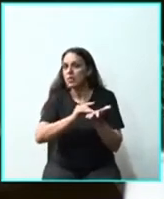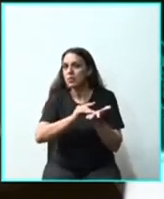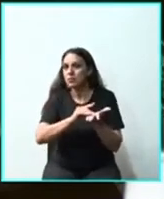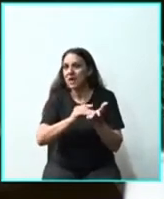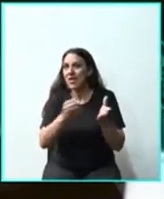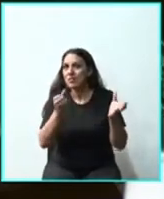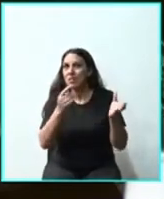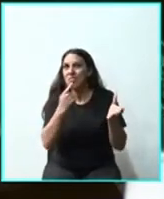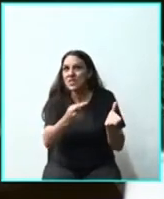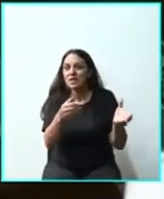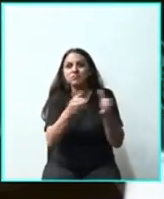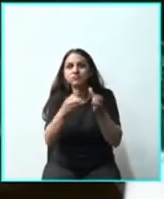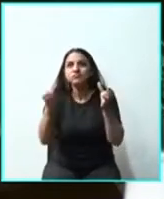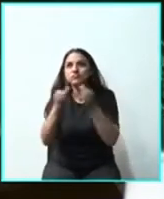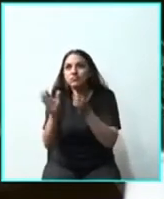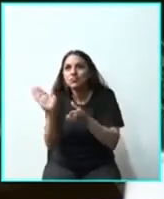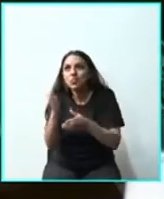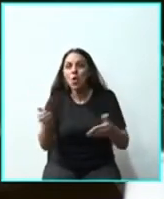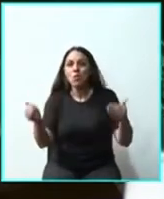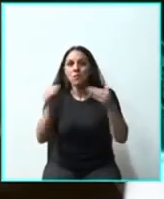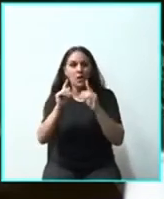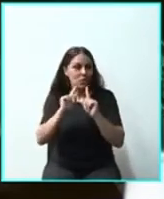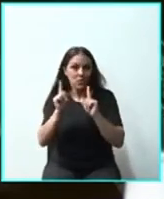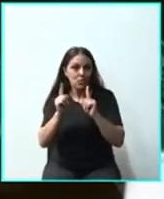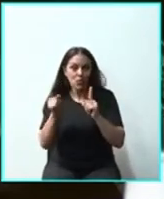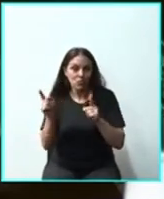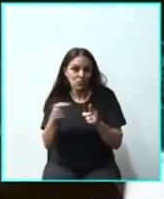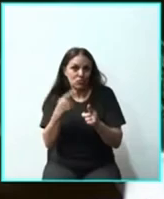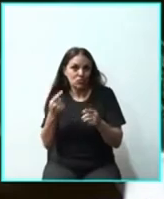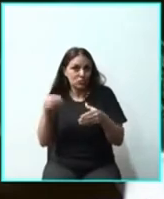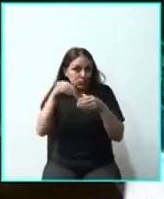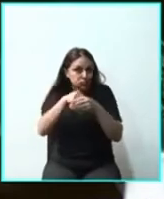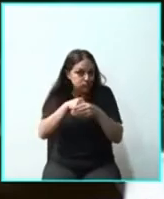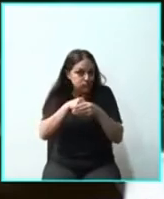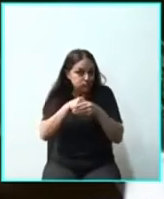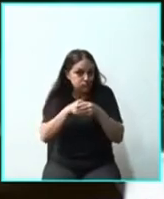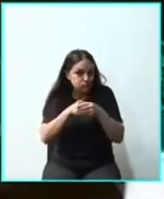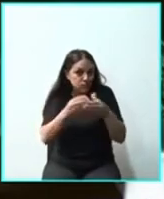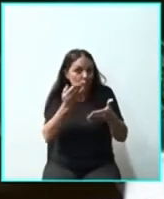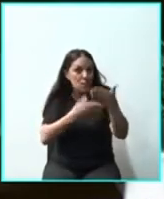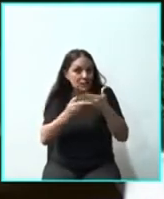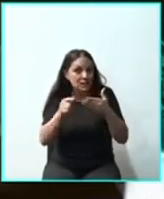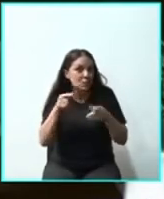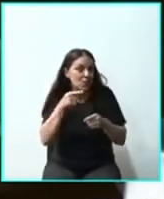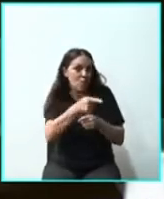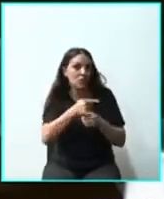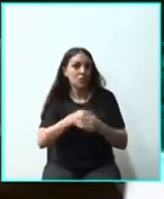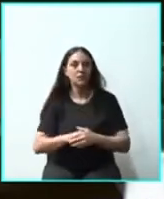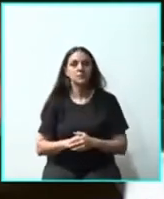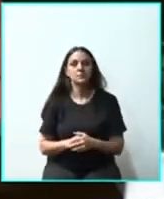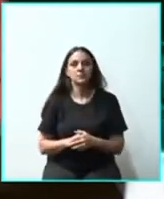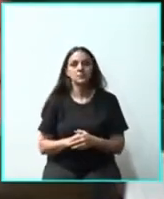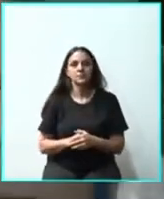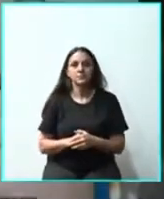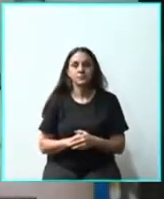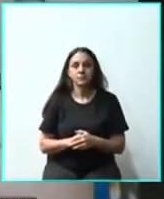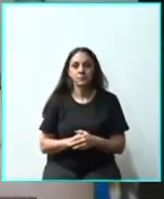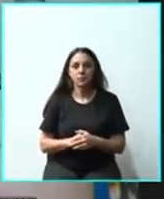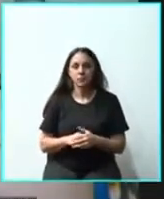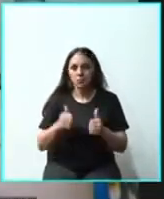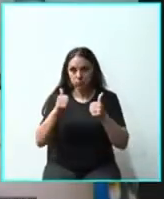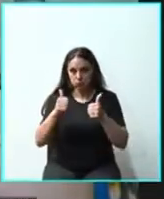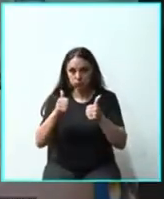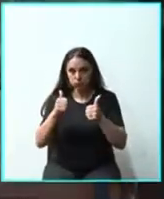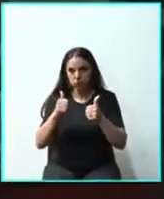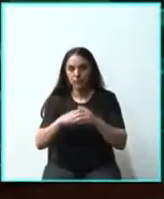bloques, porque participamos del debate cuando se dio y nos opusimos a este proyecto. Gracias. Continúe, diputado. Perfecta, hecha la salvedad la